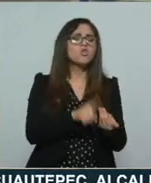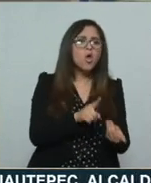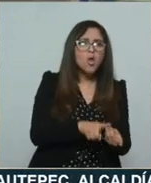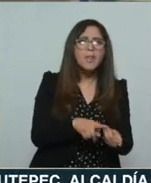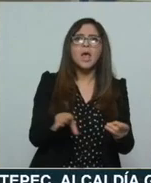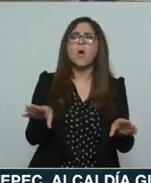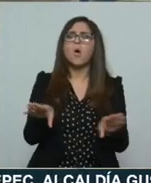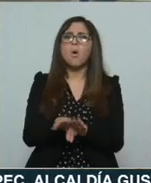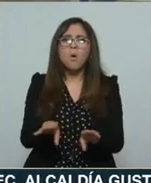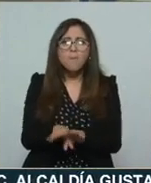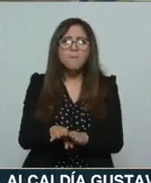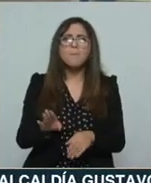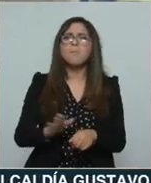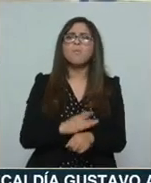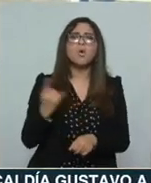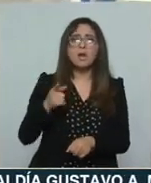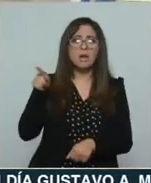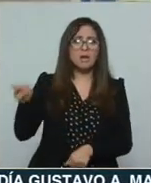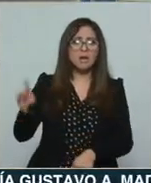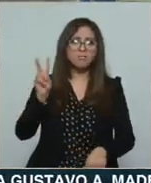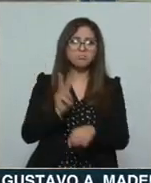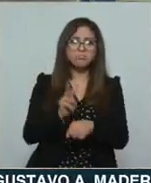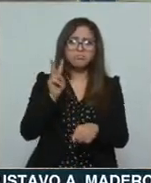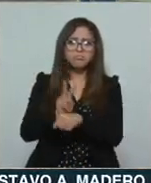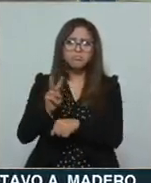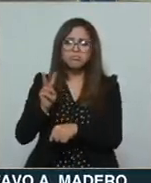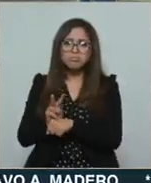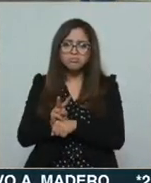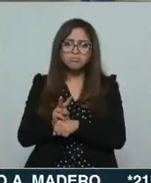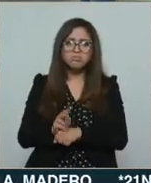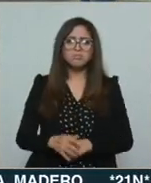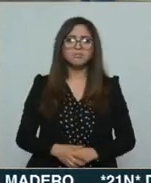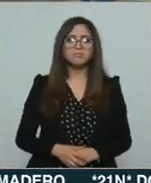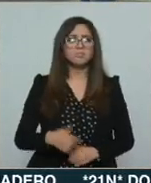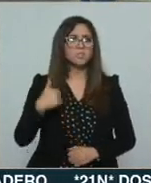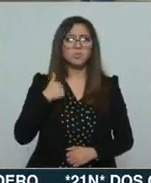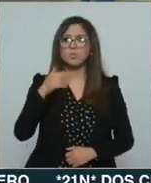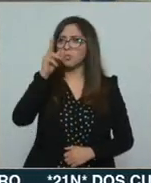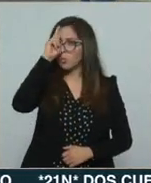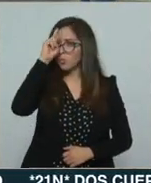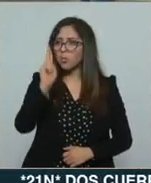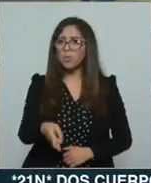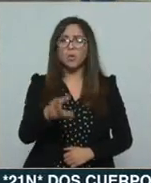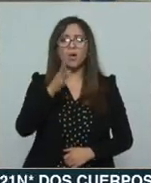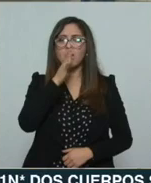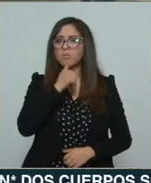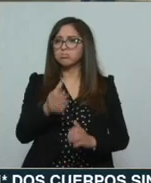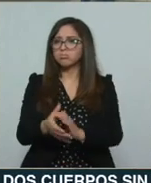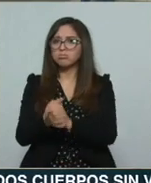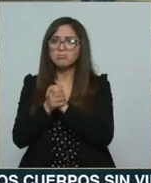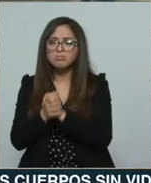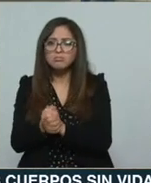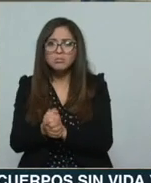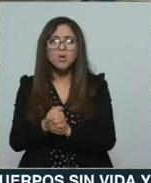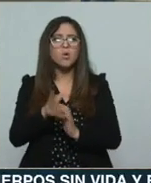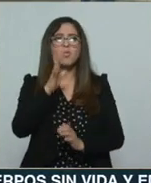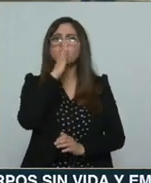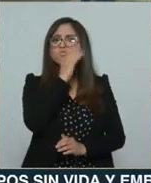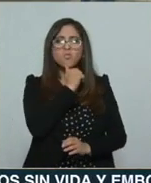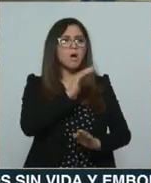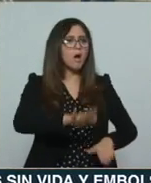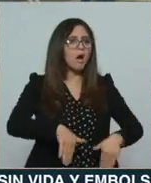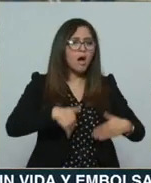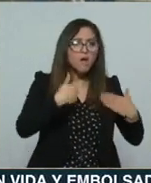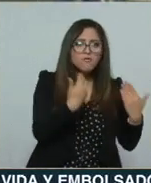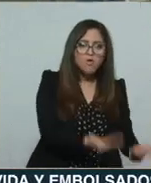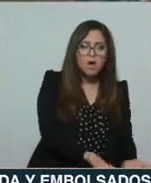lo hacía. ¿Por qué? Porque él me vigilaba. Yo no podía saludar absolutamente a nadie, no podía salir con nadie, no